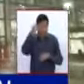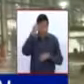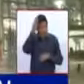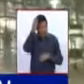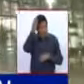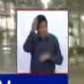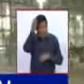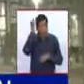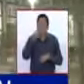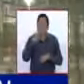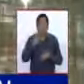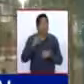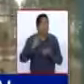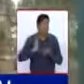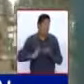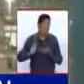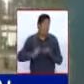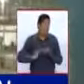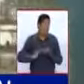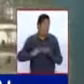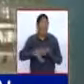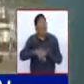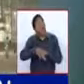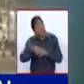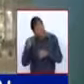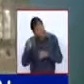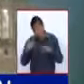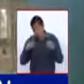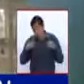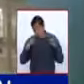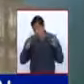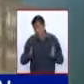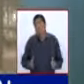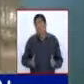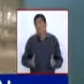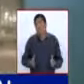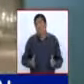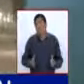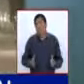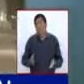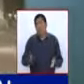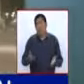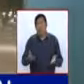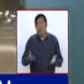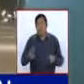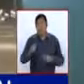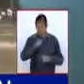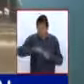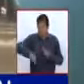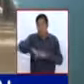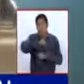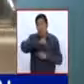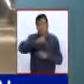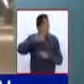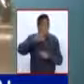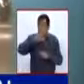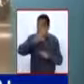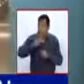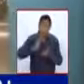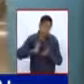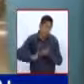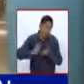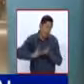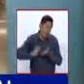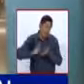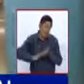ha indicado que no va a permitir el asentamiento de comerciantes en inmediaciones, no se va a dar